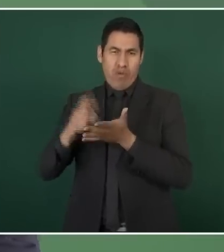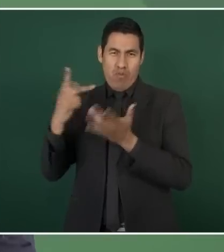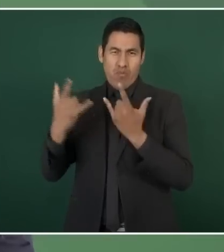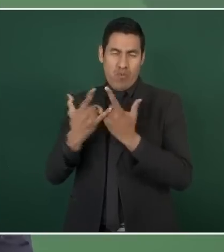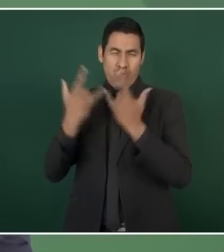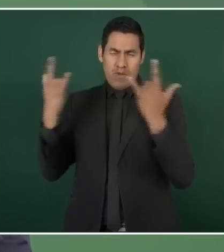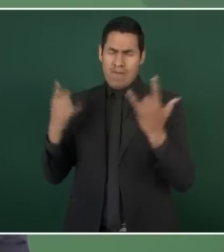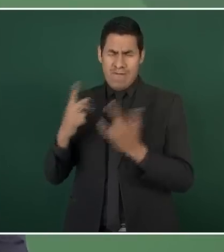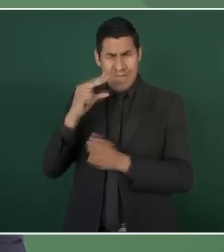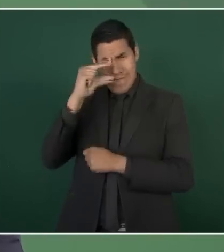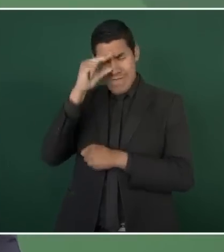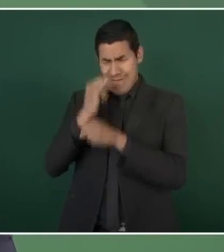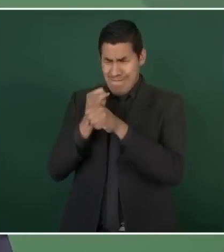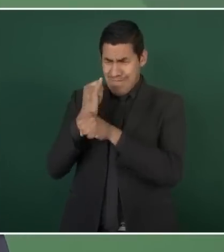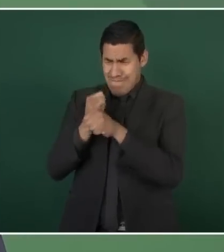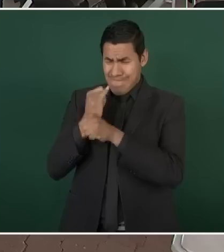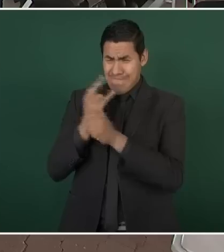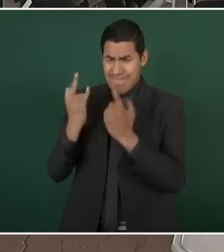historiador,